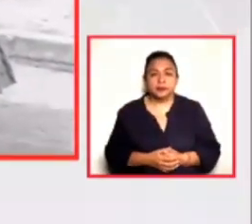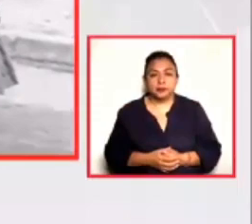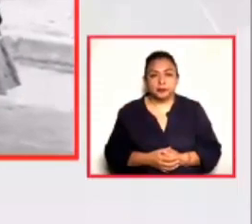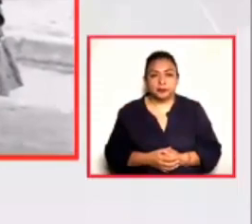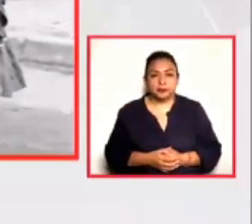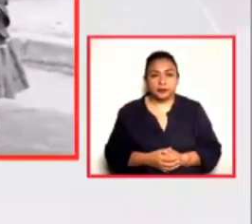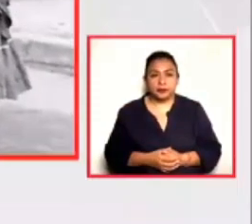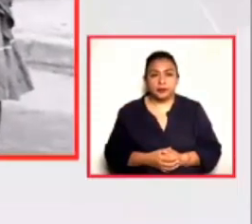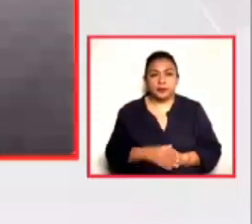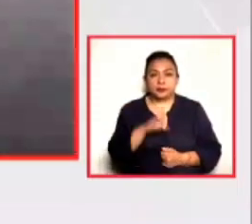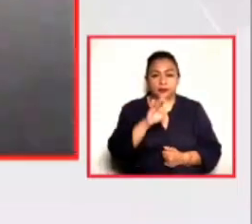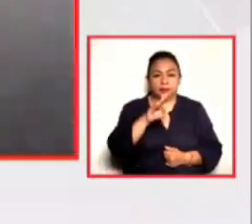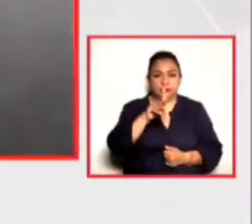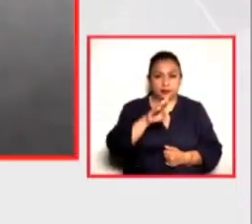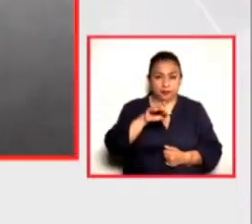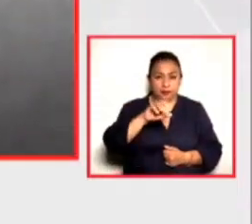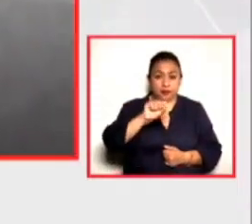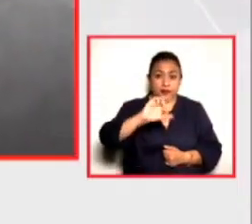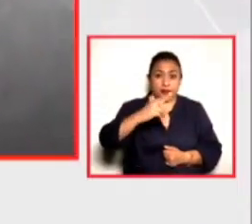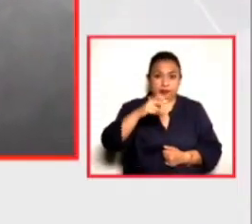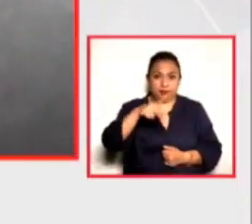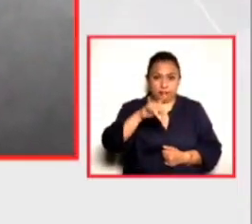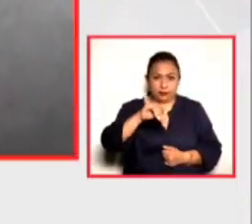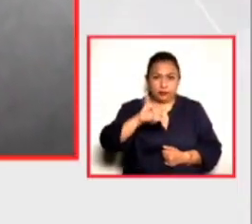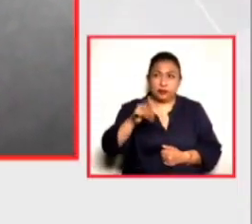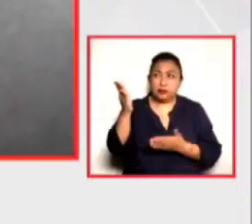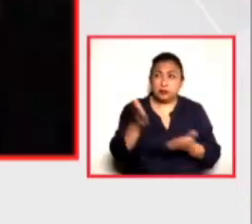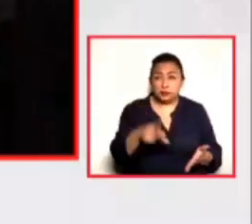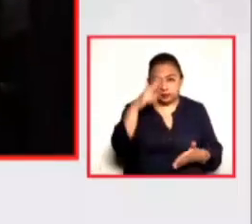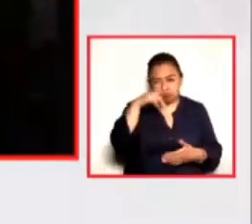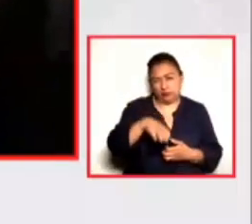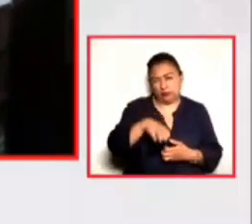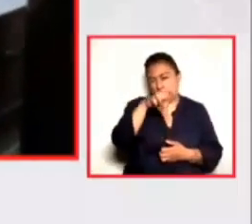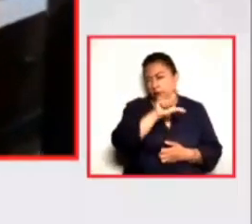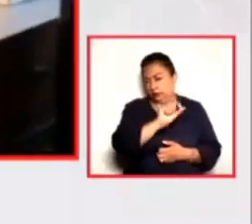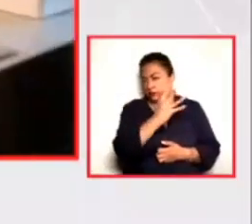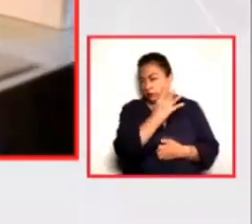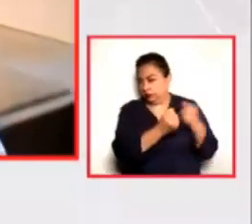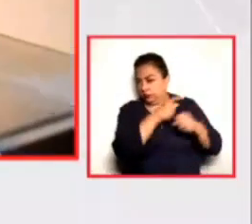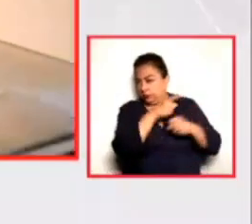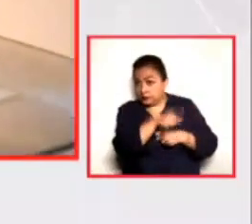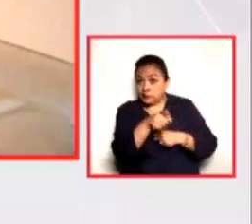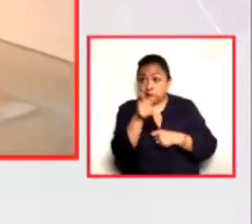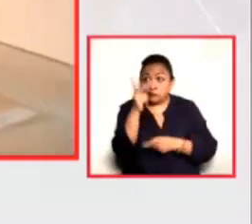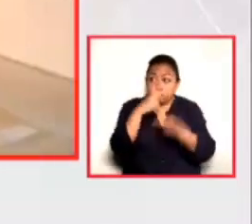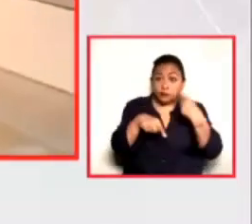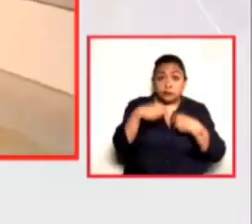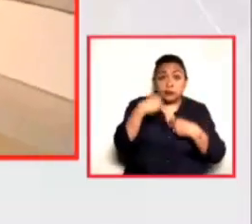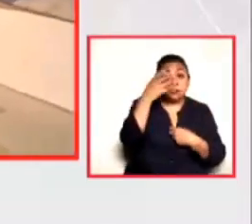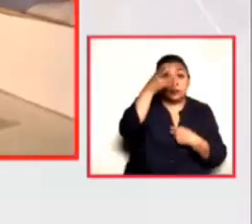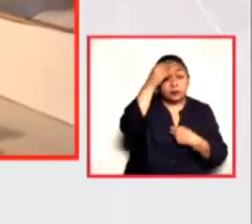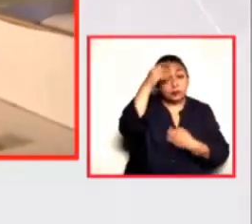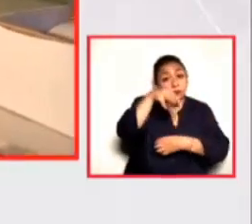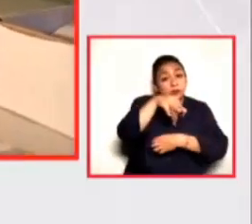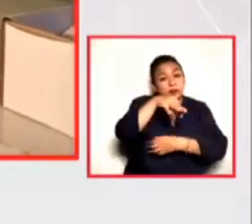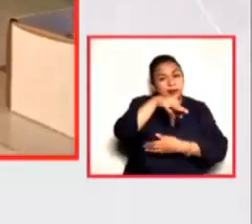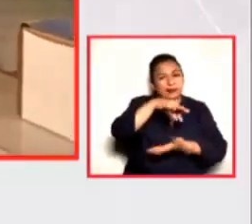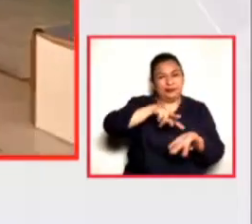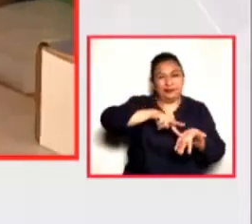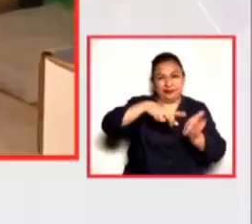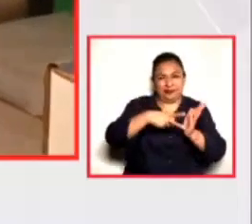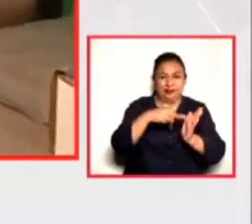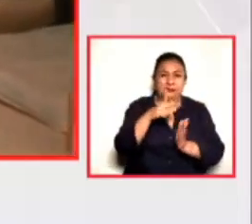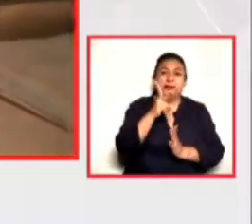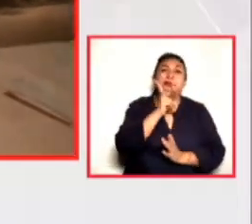Bob Chadwick llegó a México cuando tenía 24 años de edad. Vino a aprender ingeniería petrolera y, por supuesto,